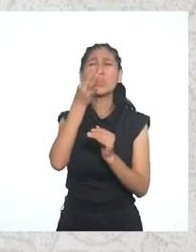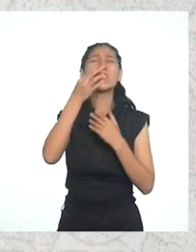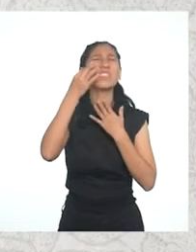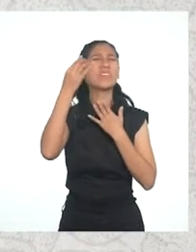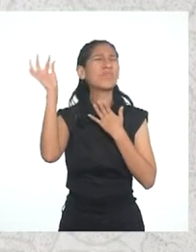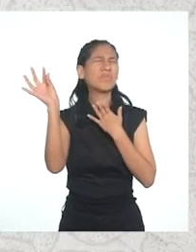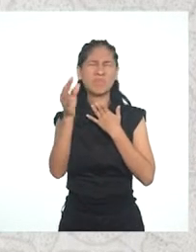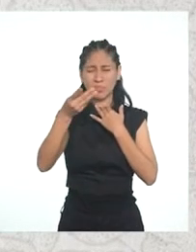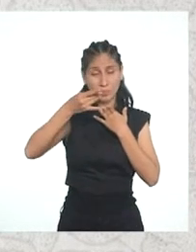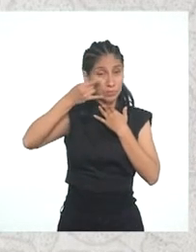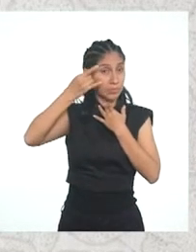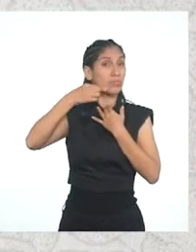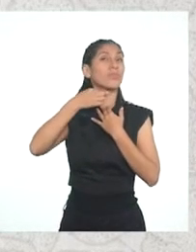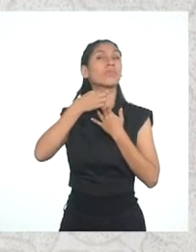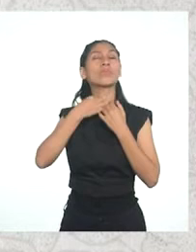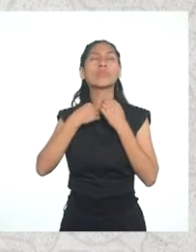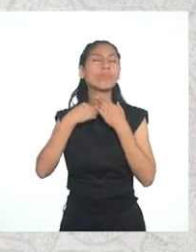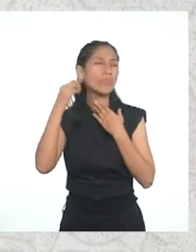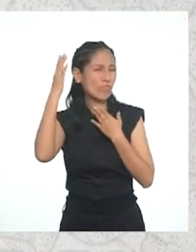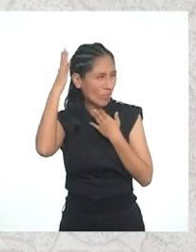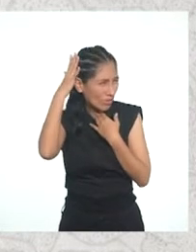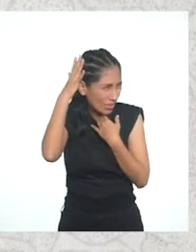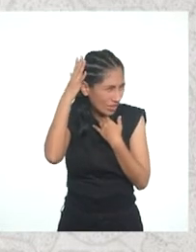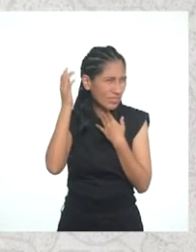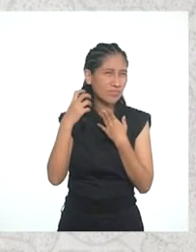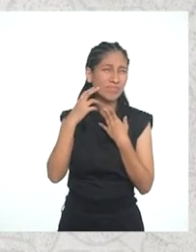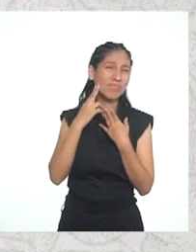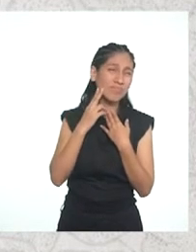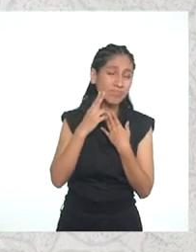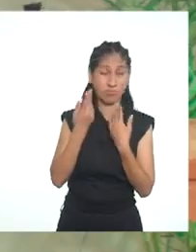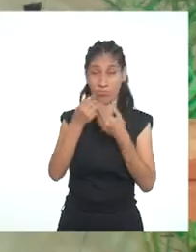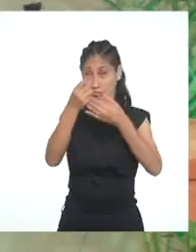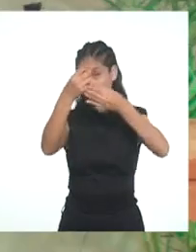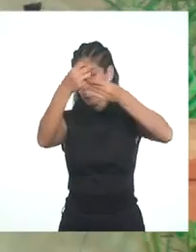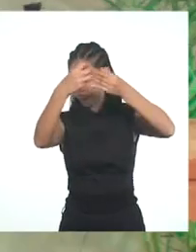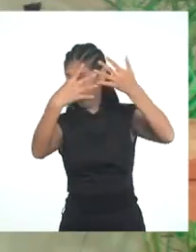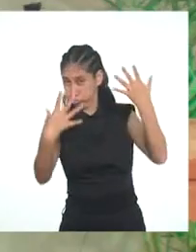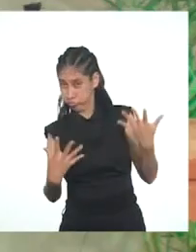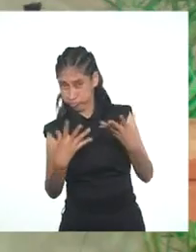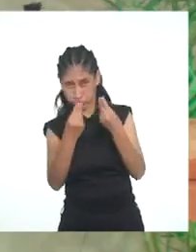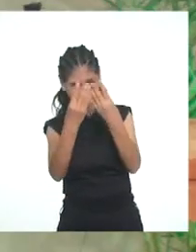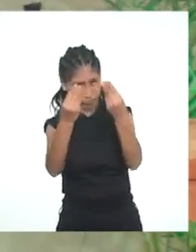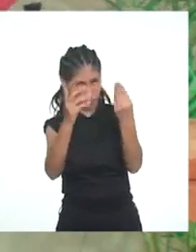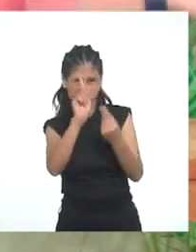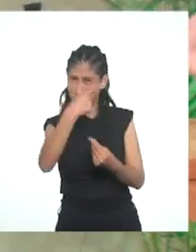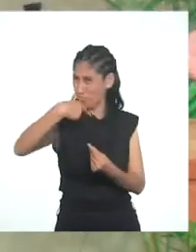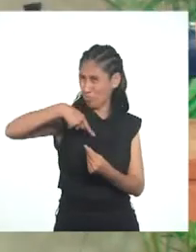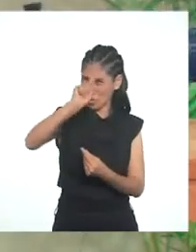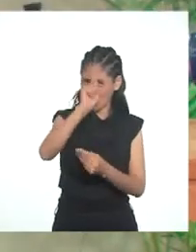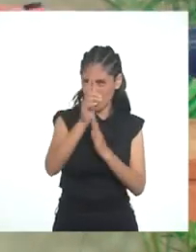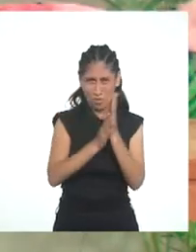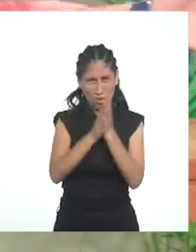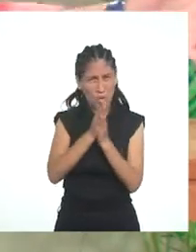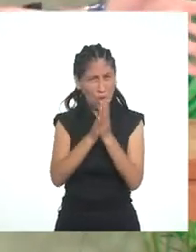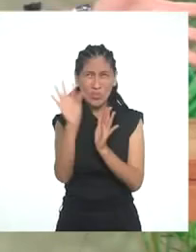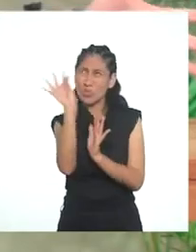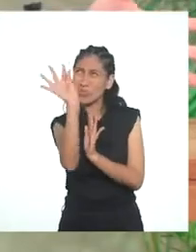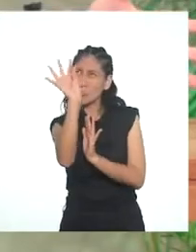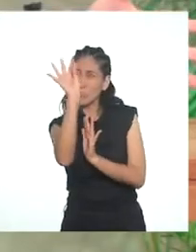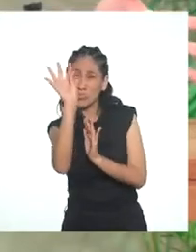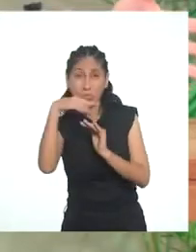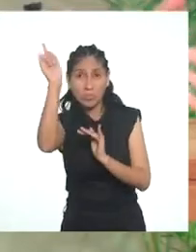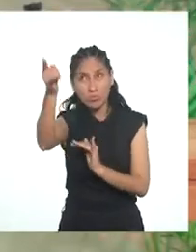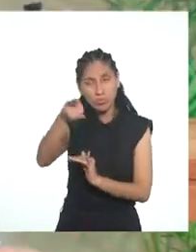garganta, piel, cerebro, etc. ¡Son miles! ¡Son millones! Y producen